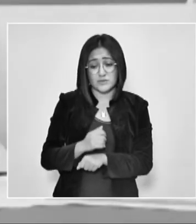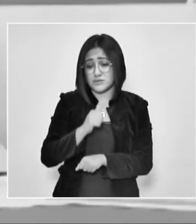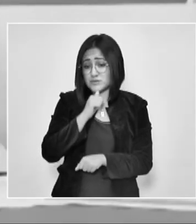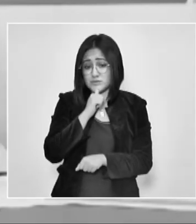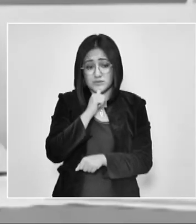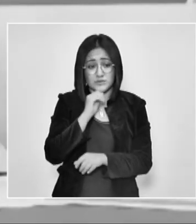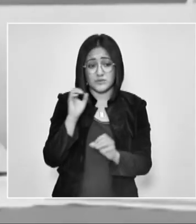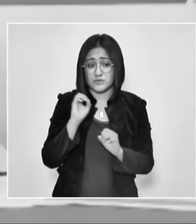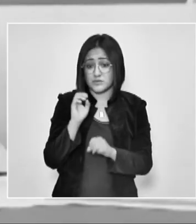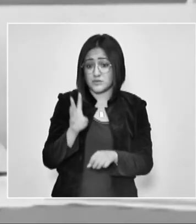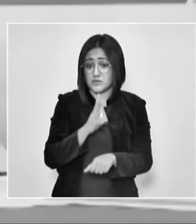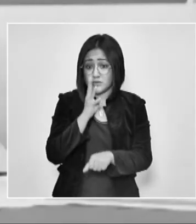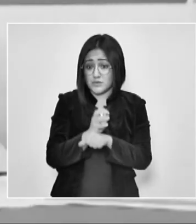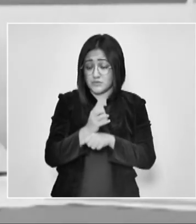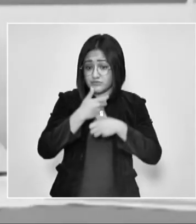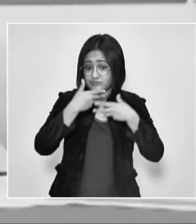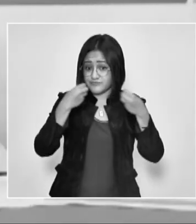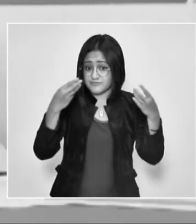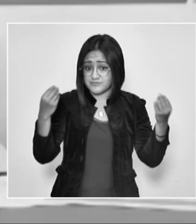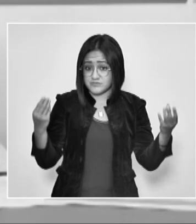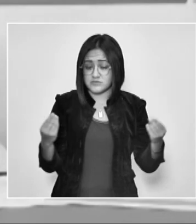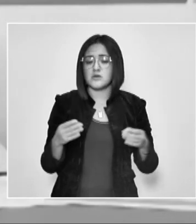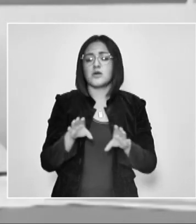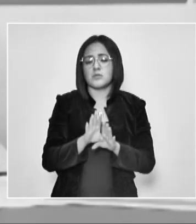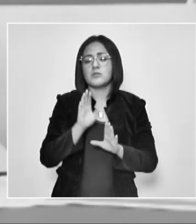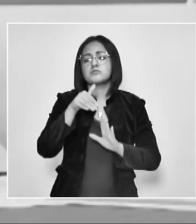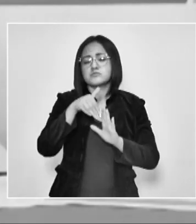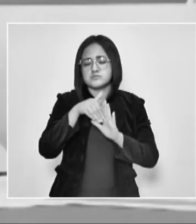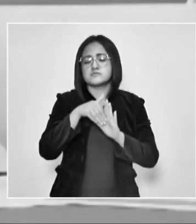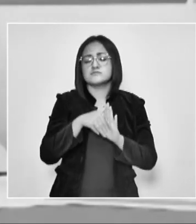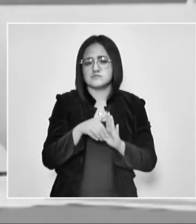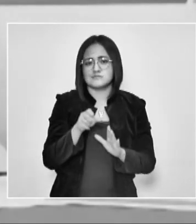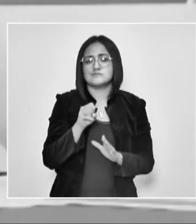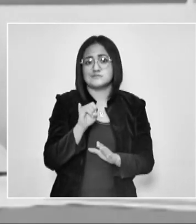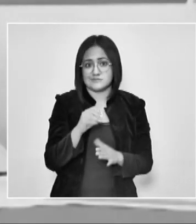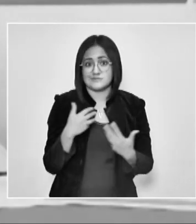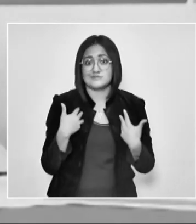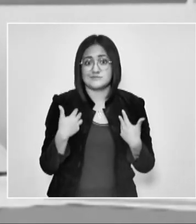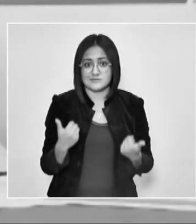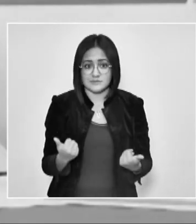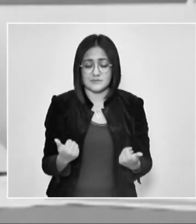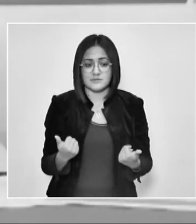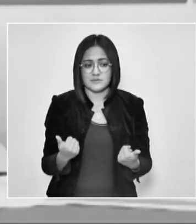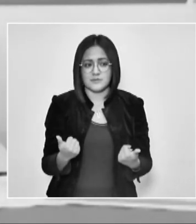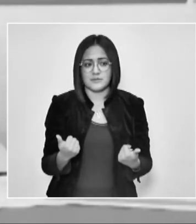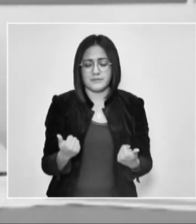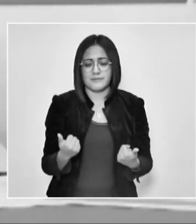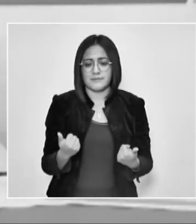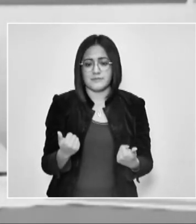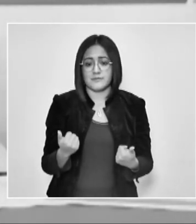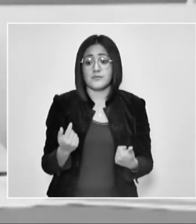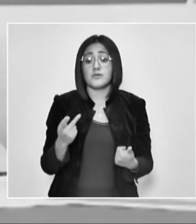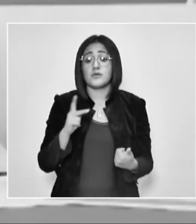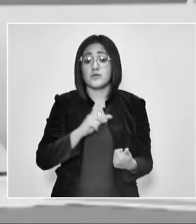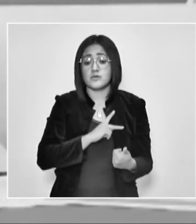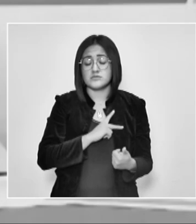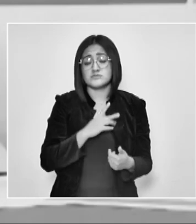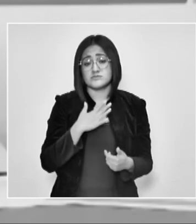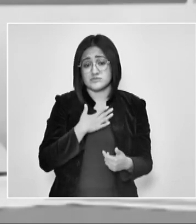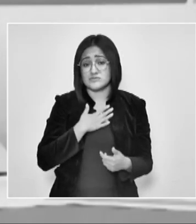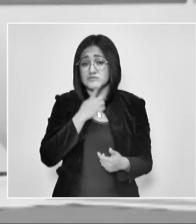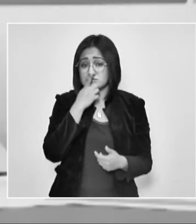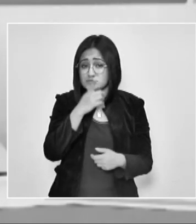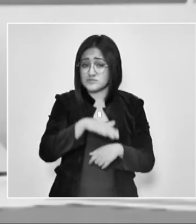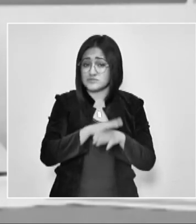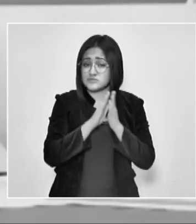con el propio secretario de Salud, quien retomó casos que se viven en otros países donde están